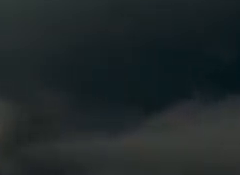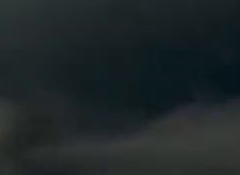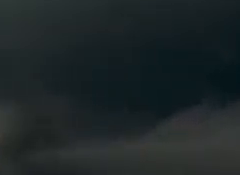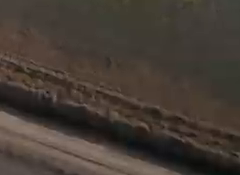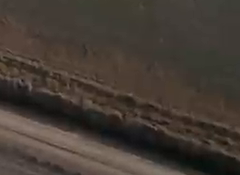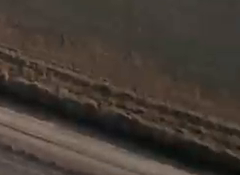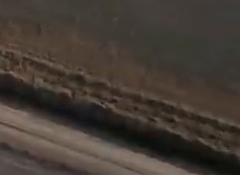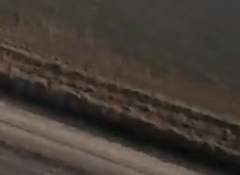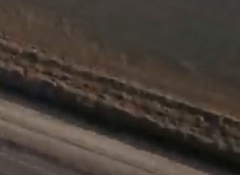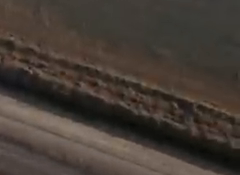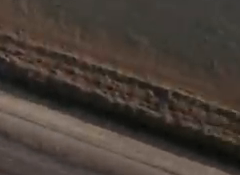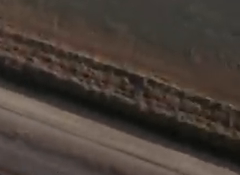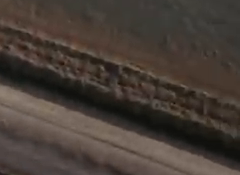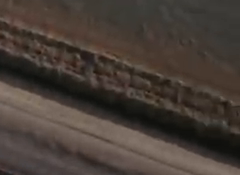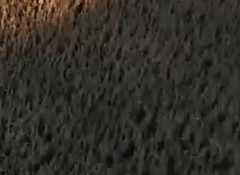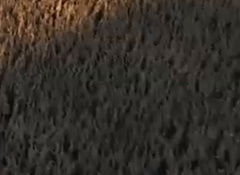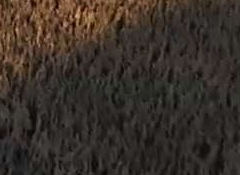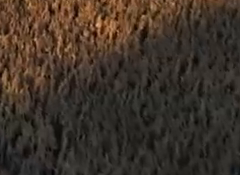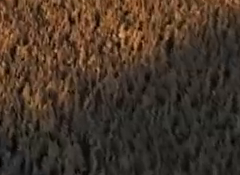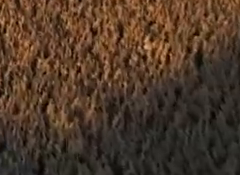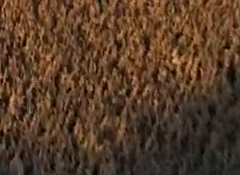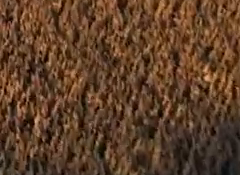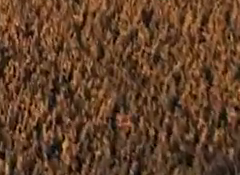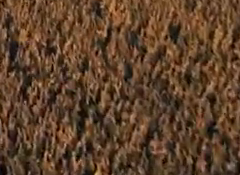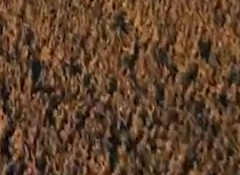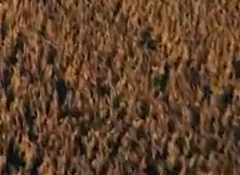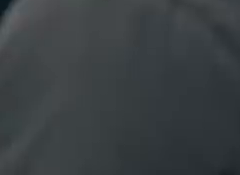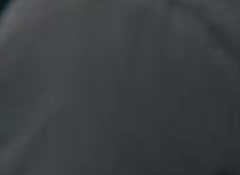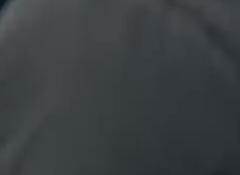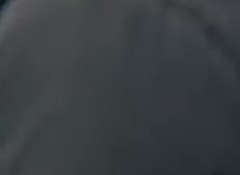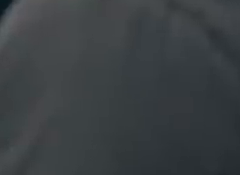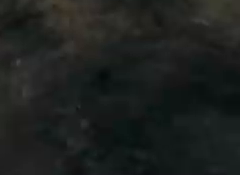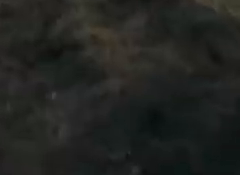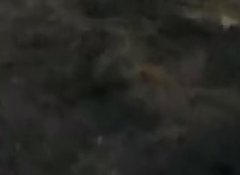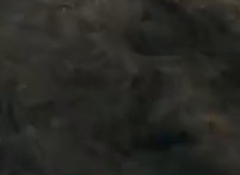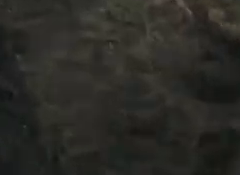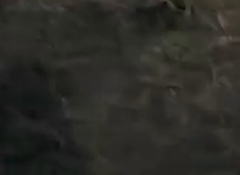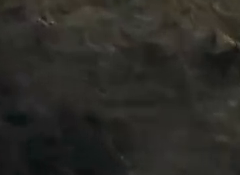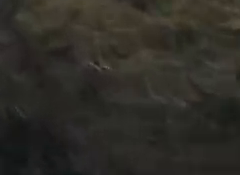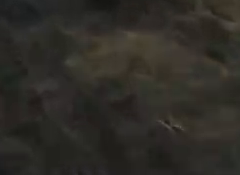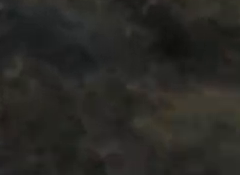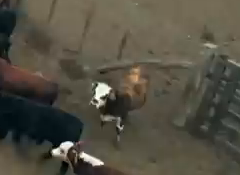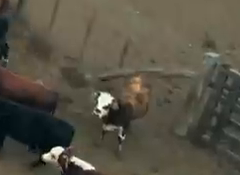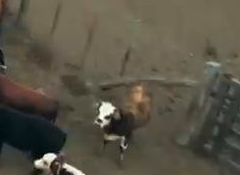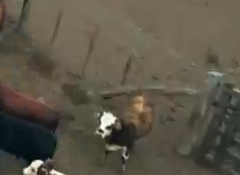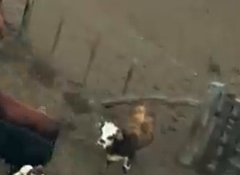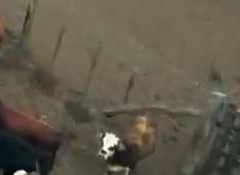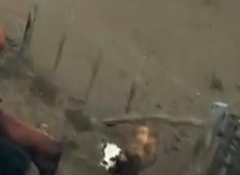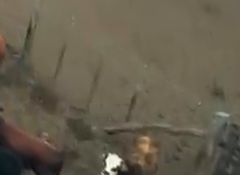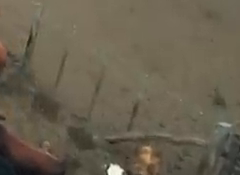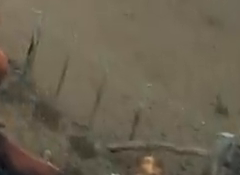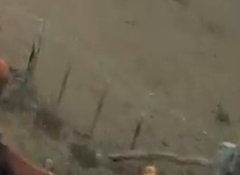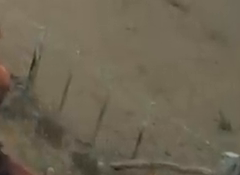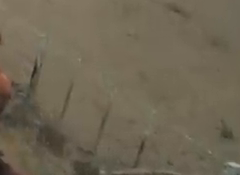El modelo argentino es un modelo que tiene una gran capacidad de productor de alimentos, pero no produce alimentos. Los precios